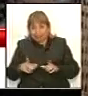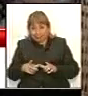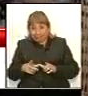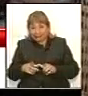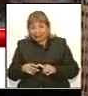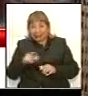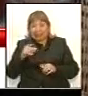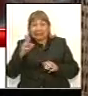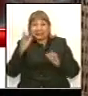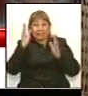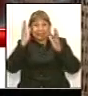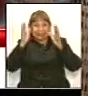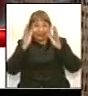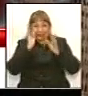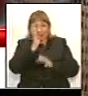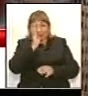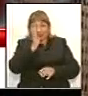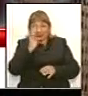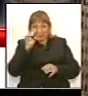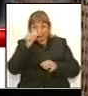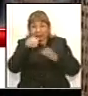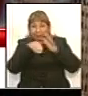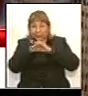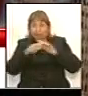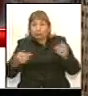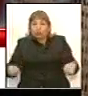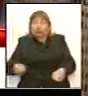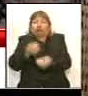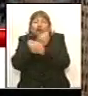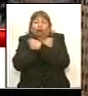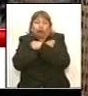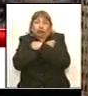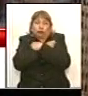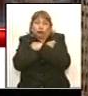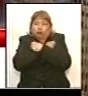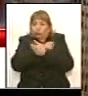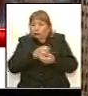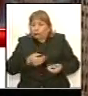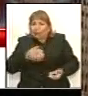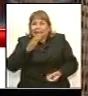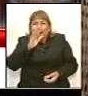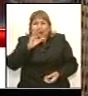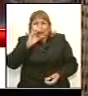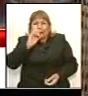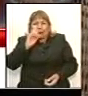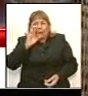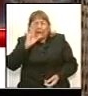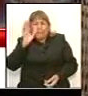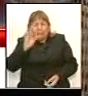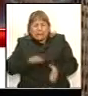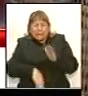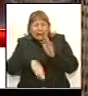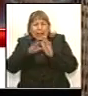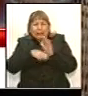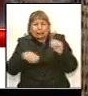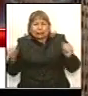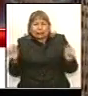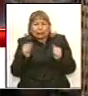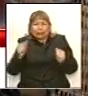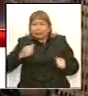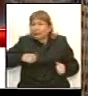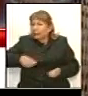en el almacén del municipio presidente frazadas. Y estábamos menos 5 grados bajo cero. Y el alcalde no